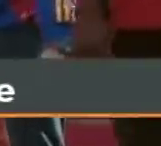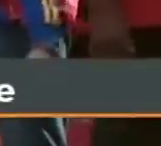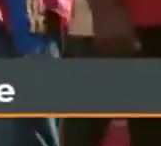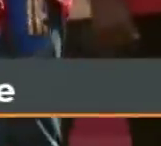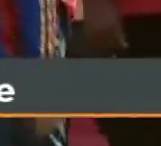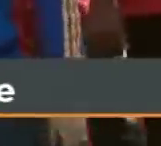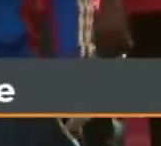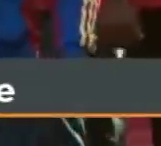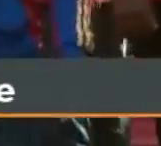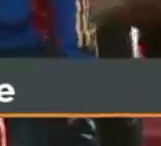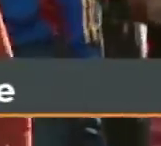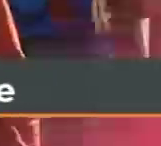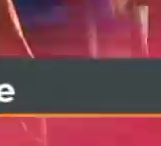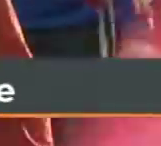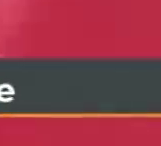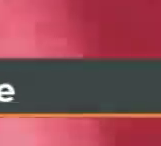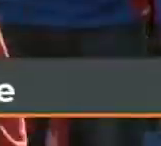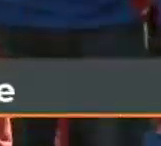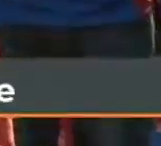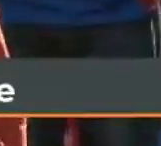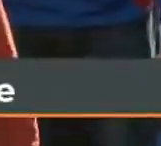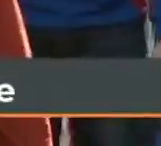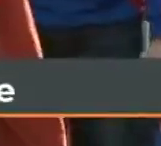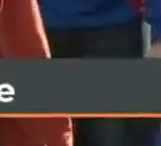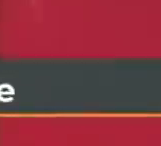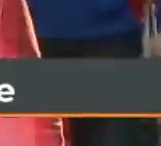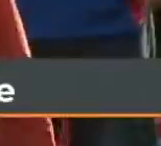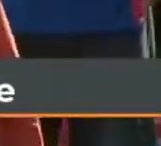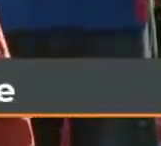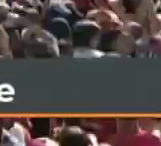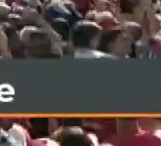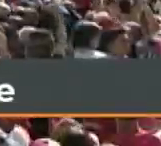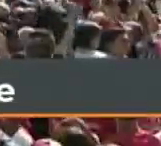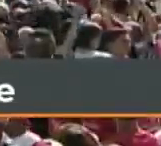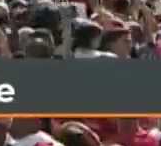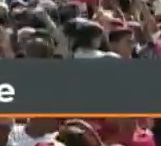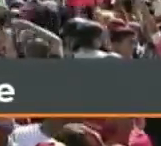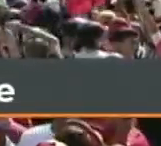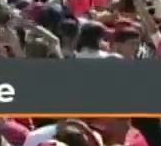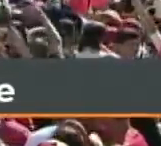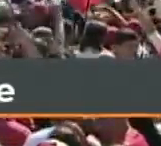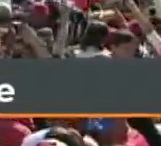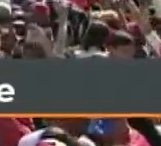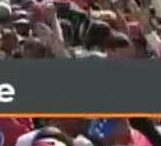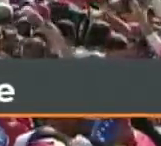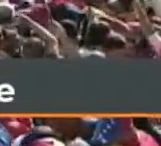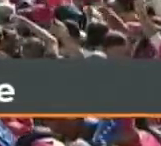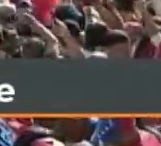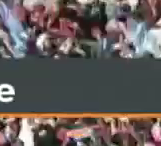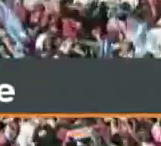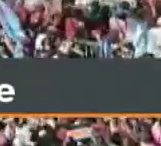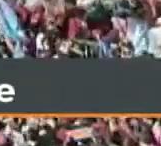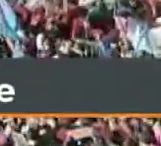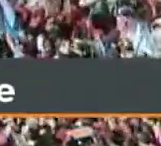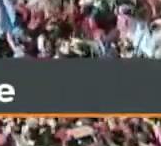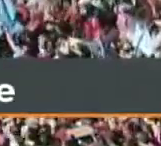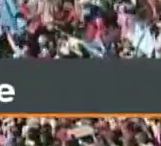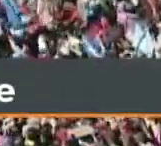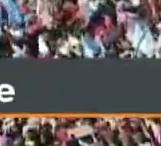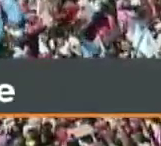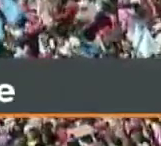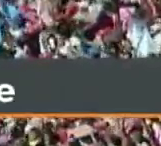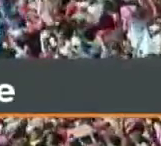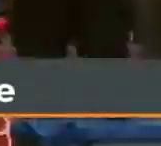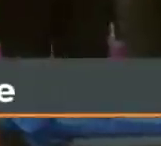Por un mejor mañana y un futuro más brillante, ya lo dijo el comandante, pleno como luna